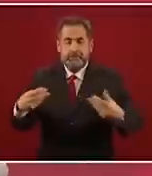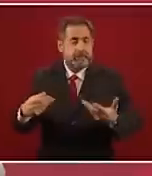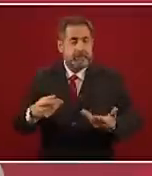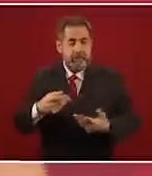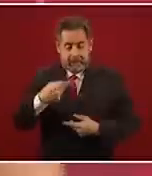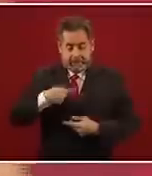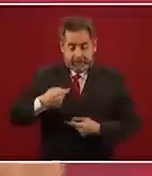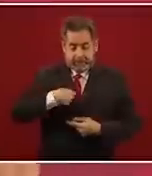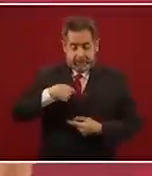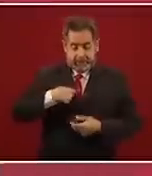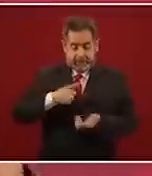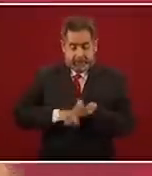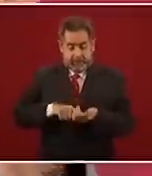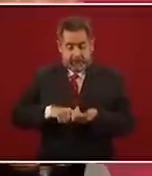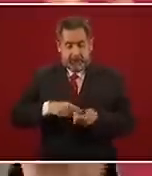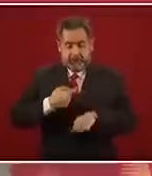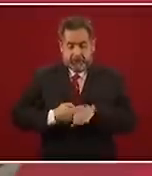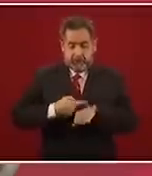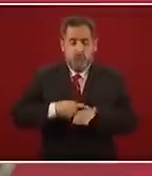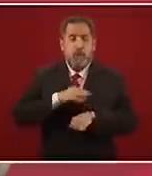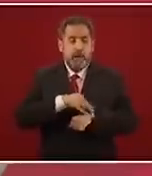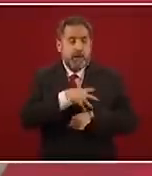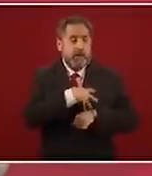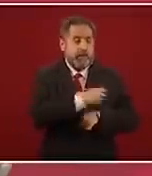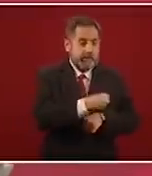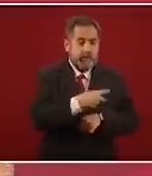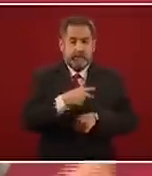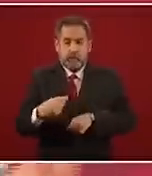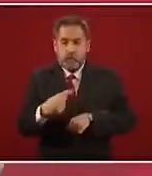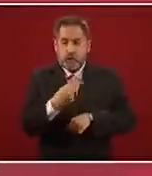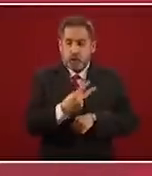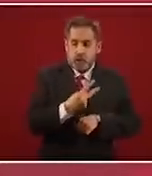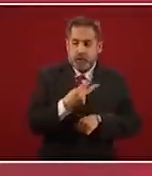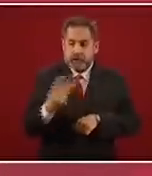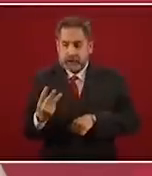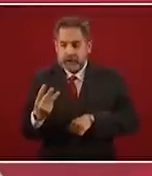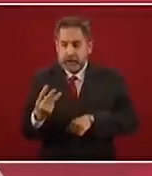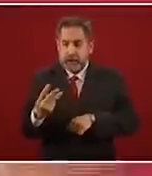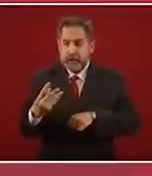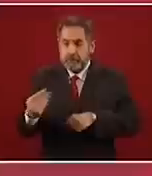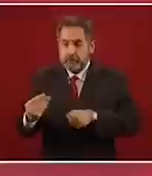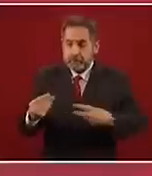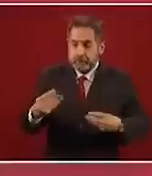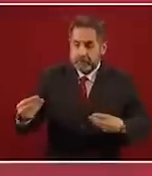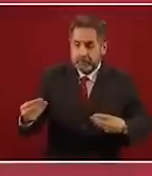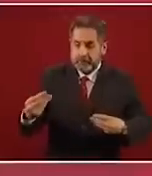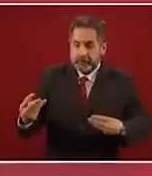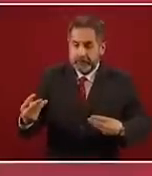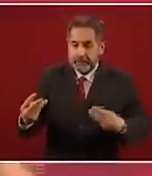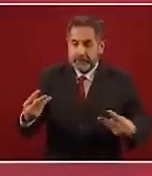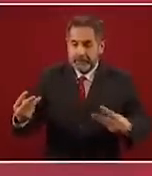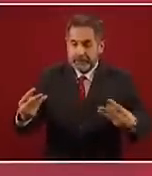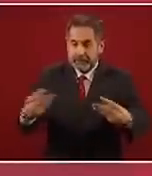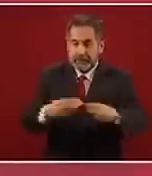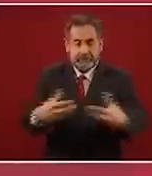persona infectada puede contagiar a dos o tres adicionales. Esto es un parámetro muy importante para saber qué tan transmisible es